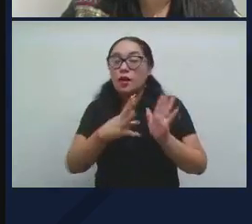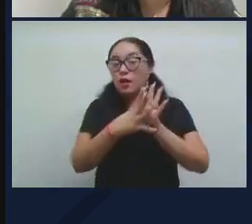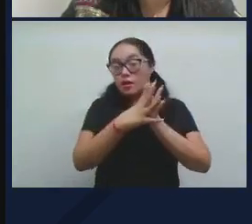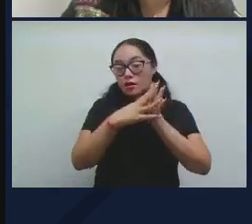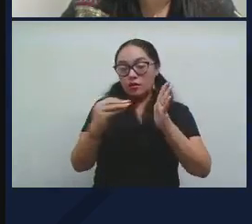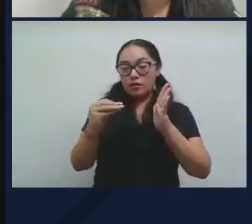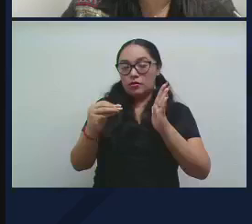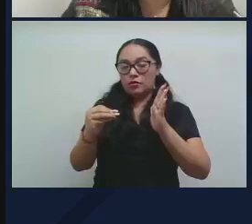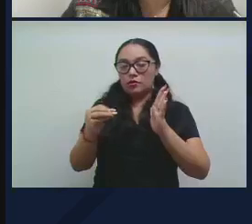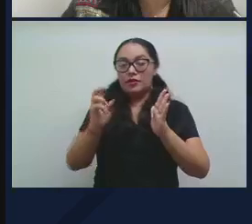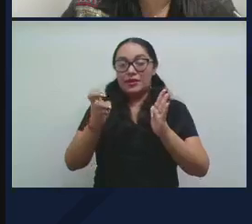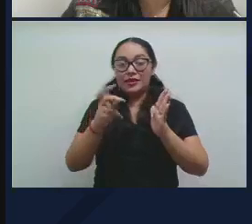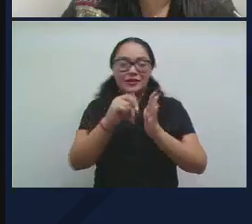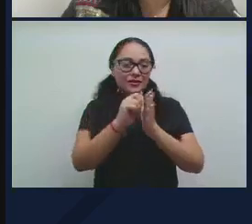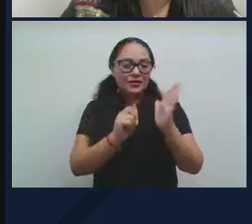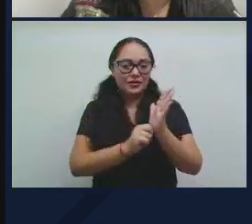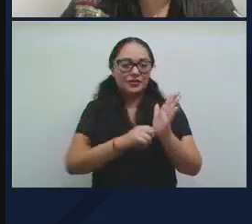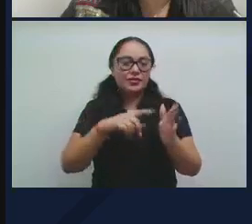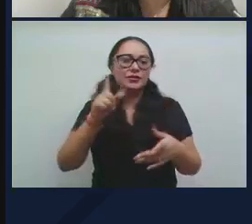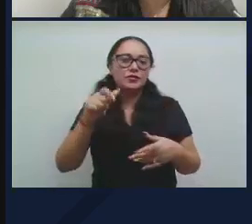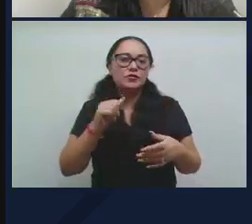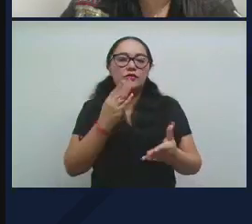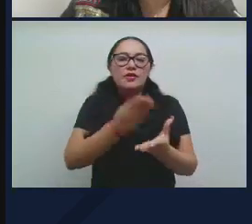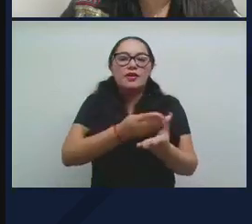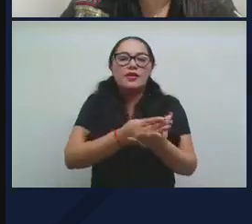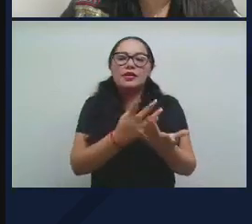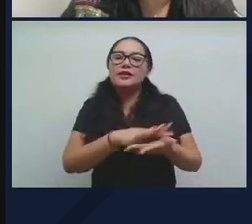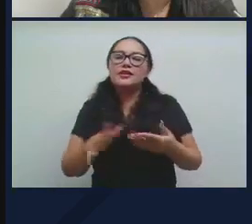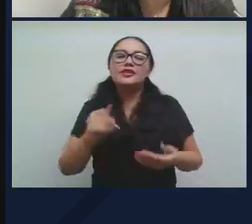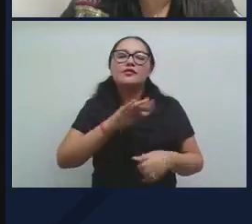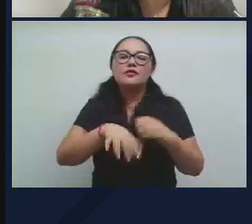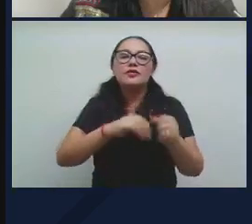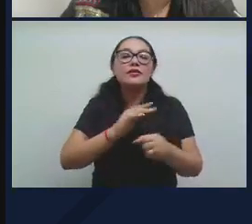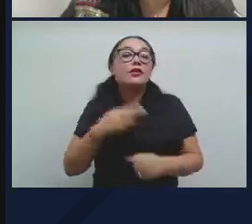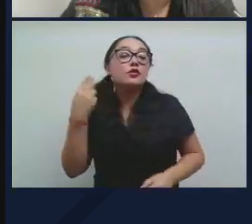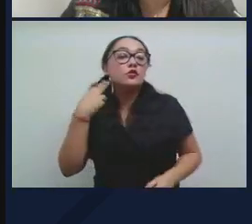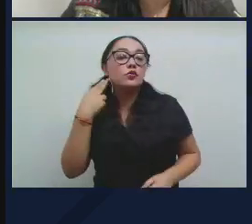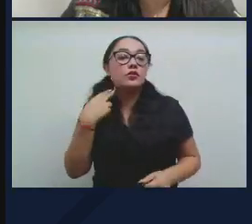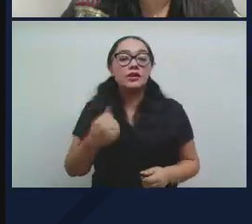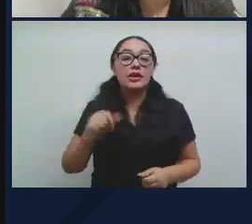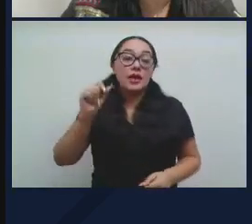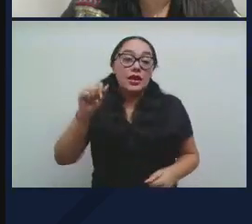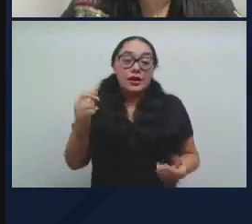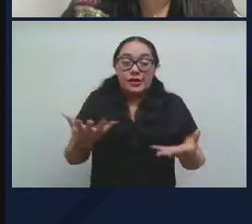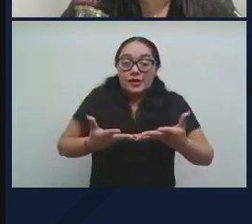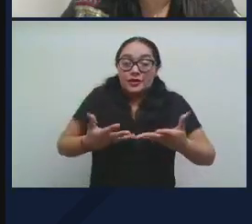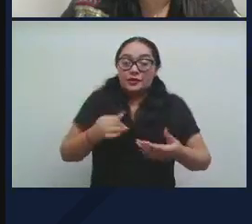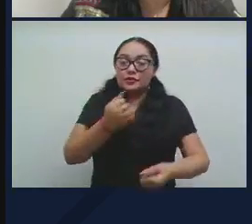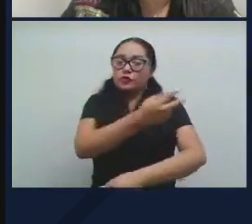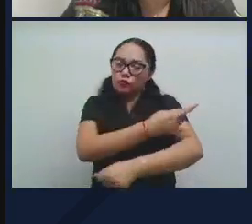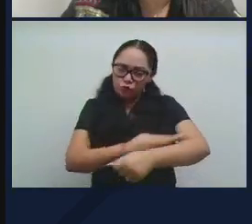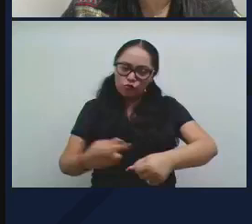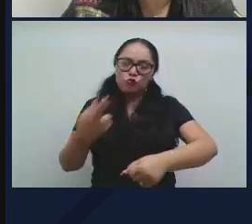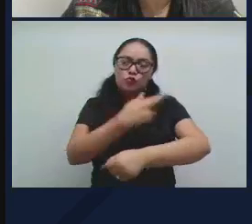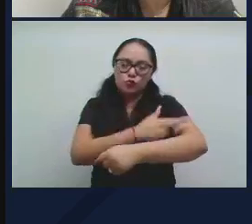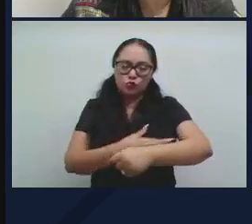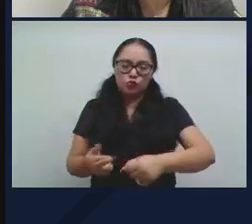al Archivo General de Notarías. Él hace un protocolo o asienta un protocolo en sus